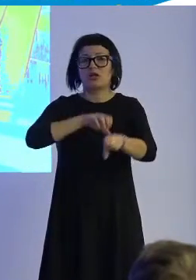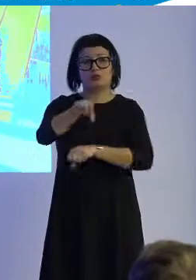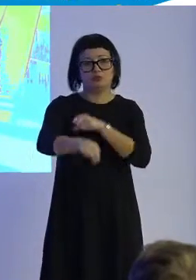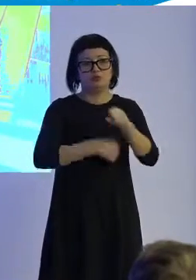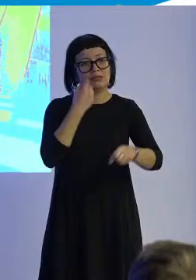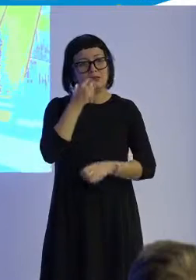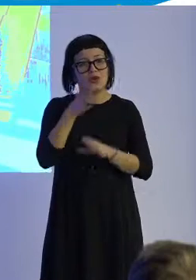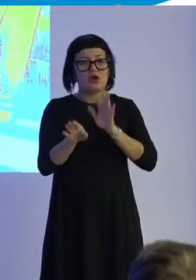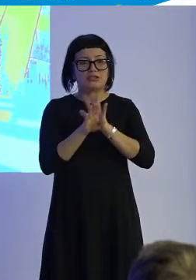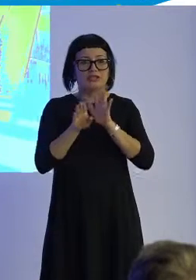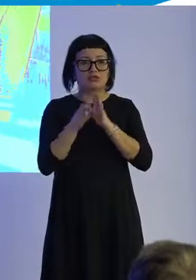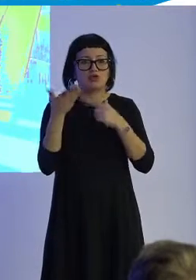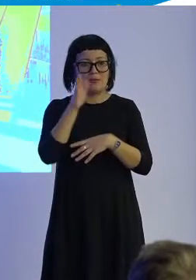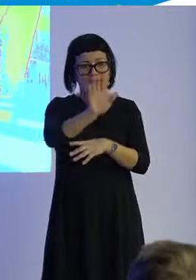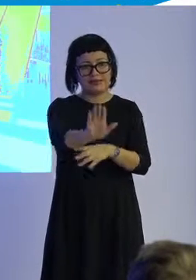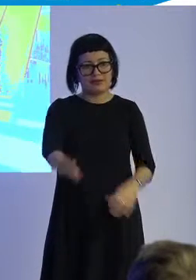Vale, seguimos con la presentación.